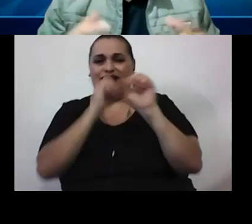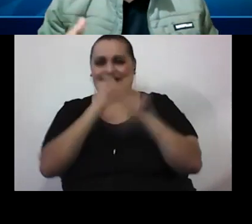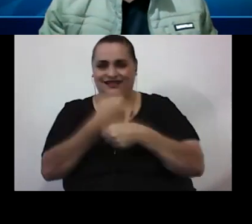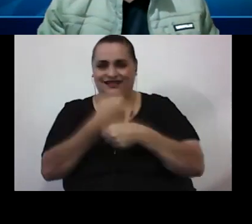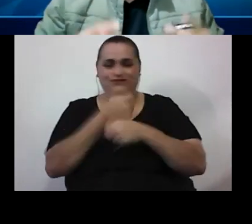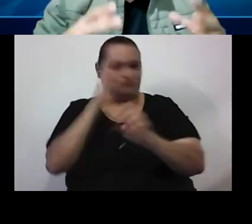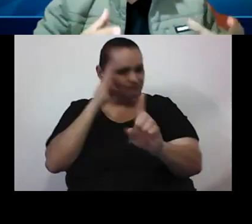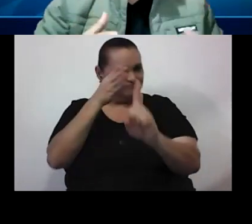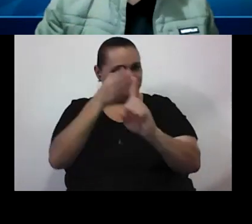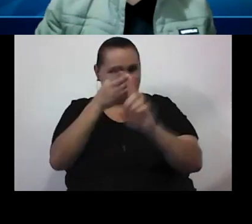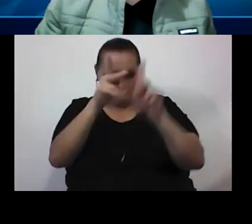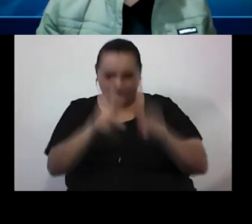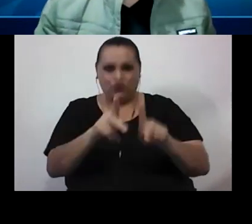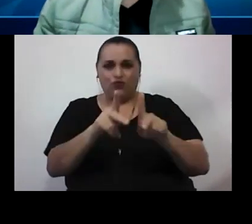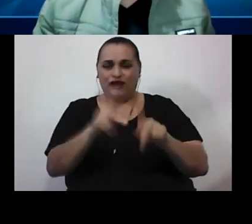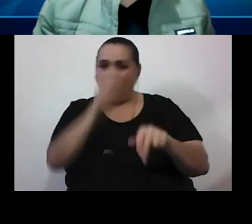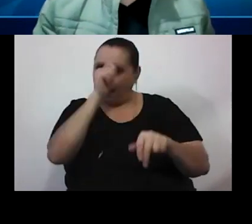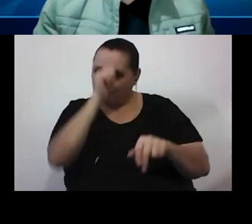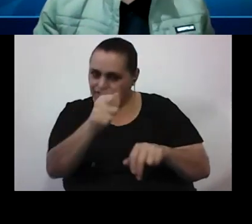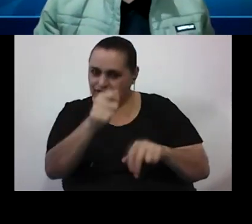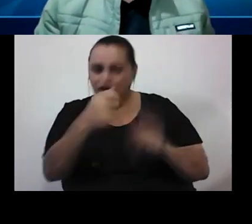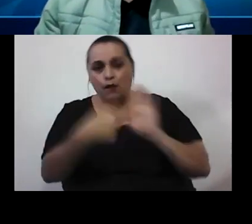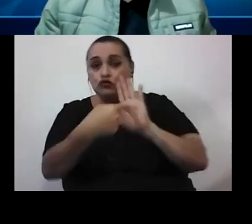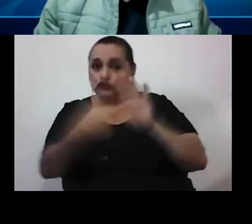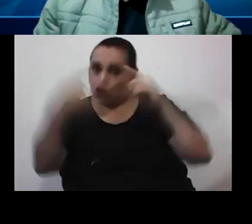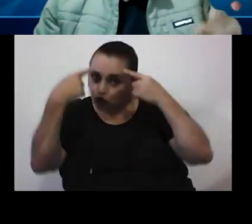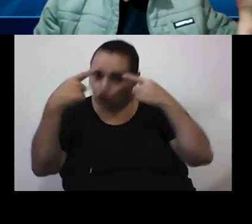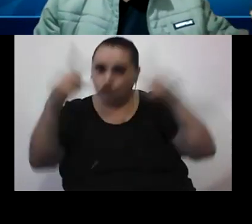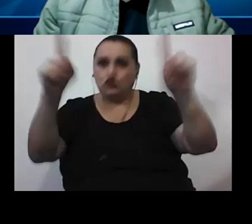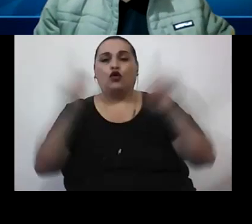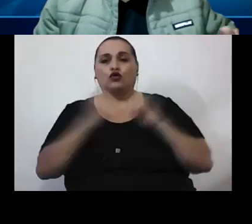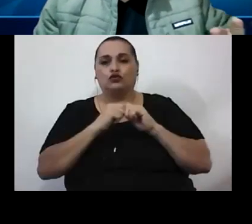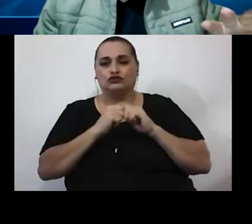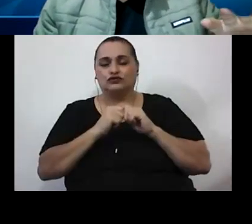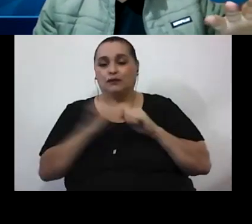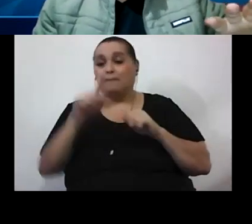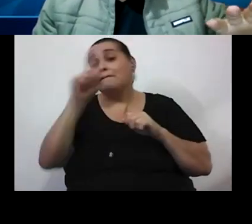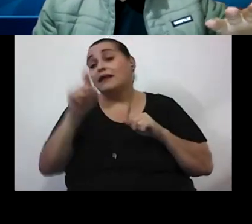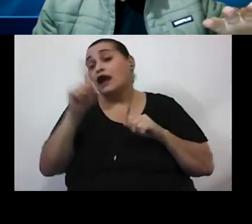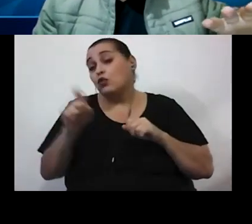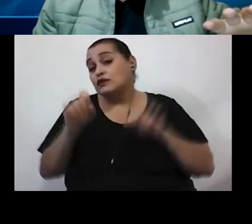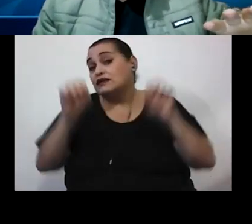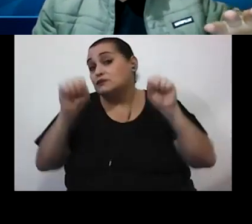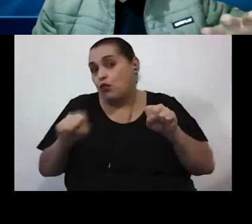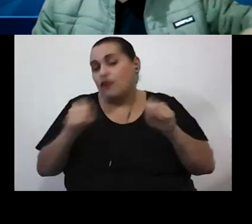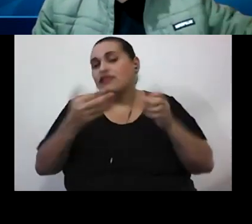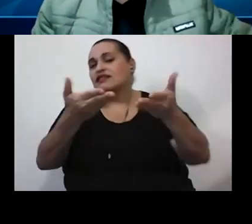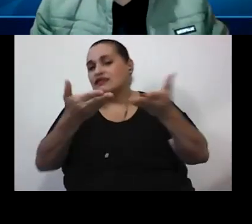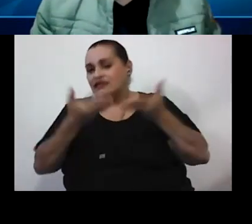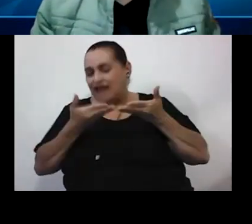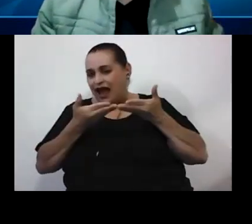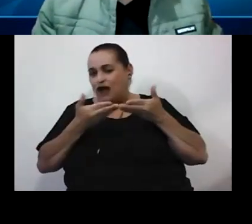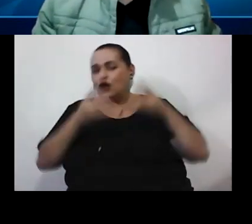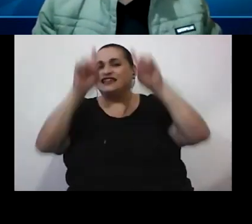con amabilidad, destacando los logros. Bueno, estas preguntitas me pueden dar un